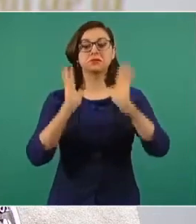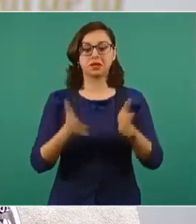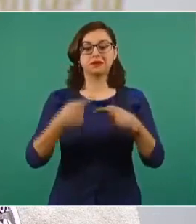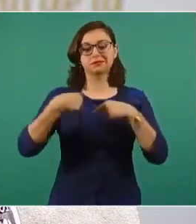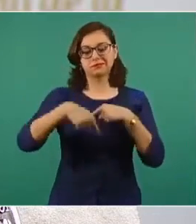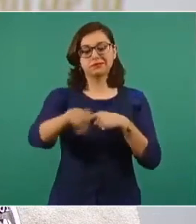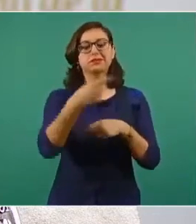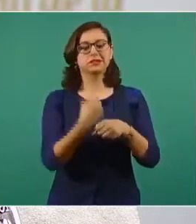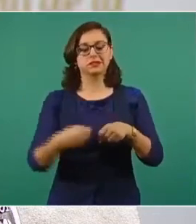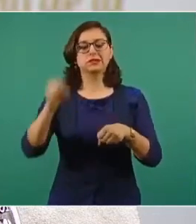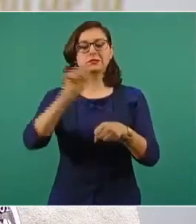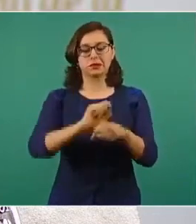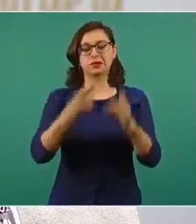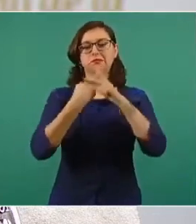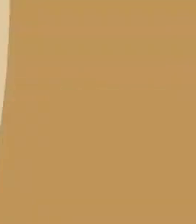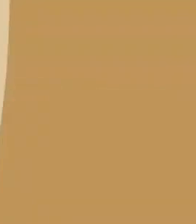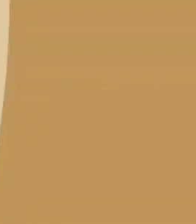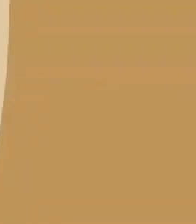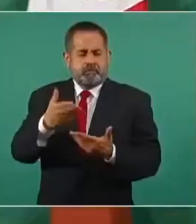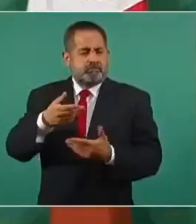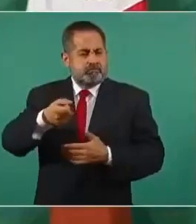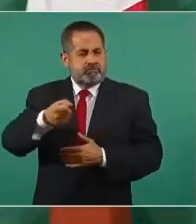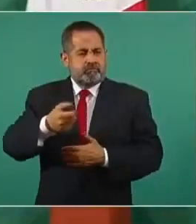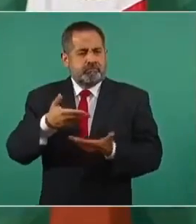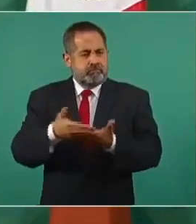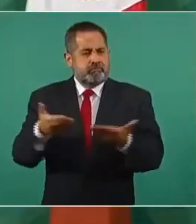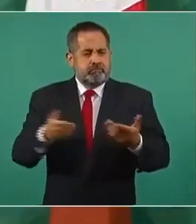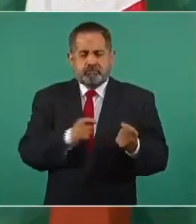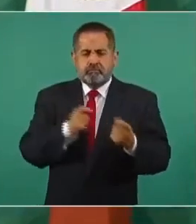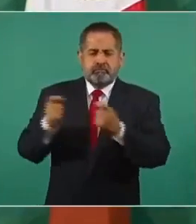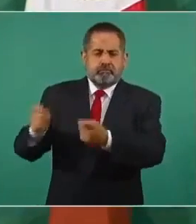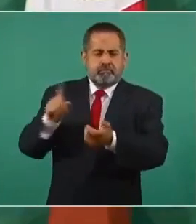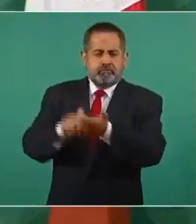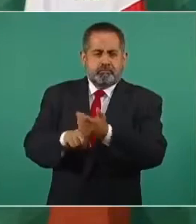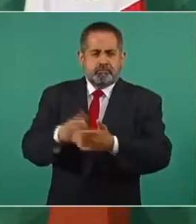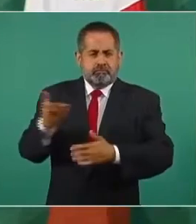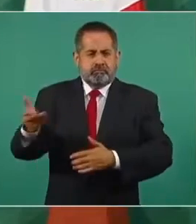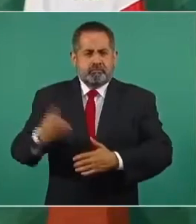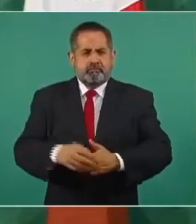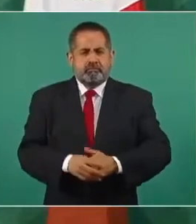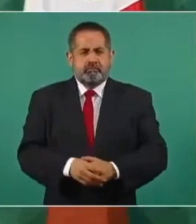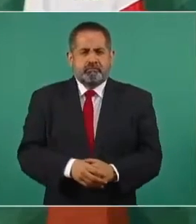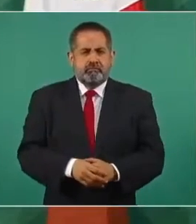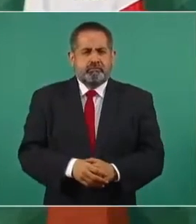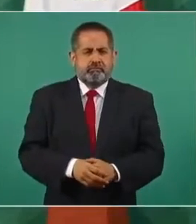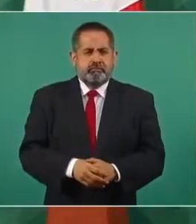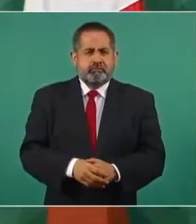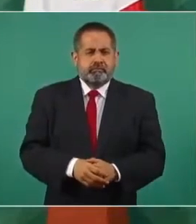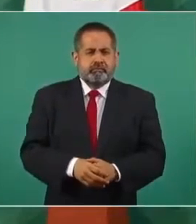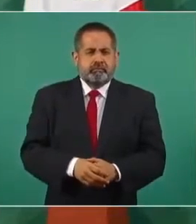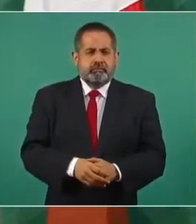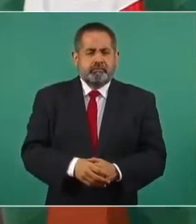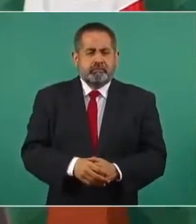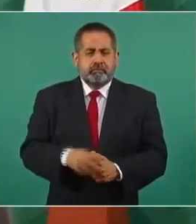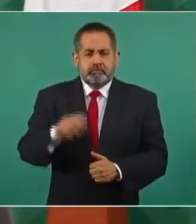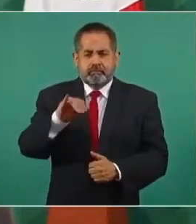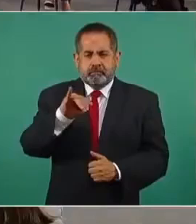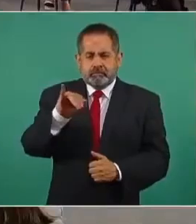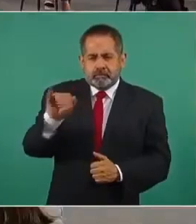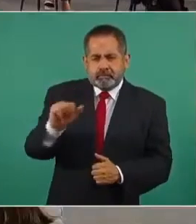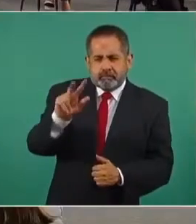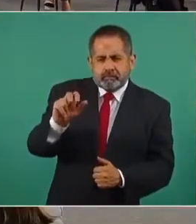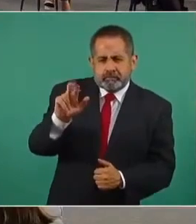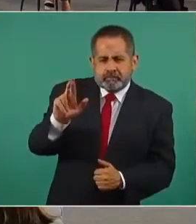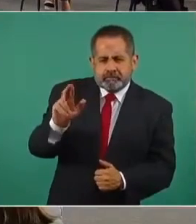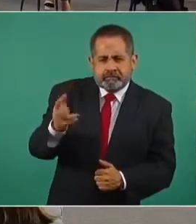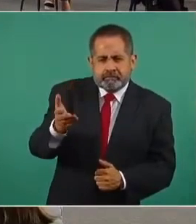su correspondiente liberación. La vacunación para empleados del sector educativo, de escuelas tanto públicas como